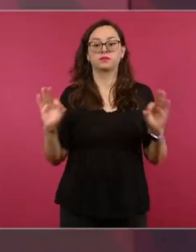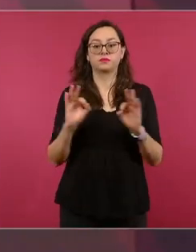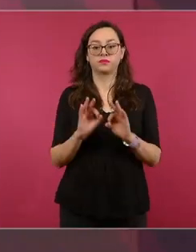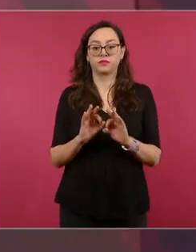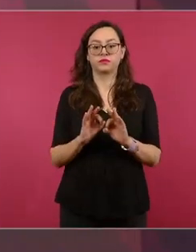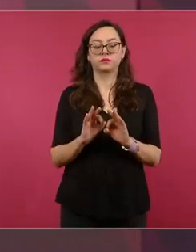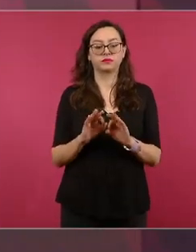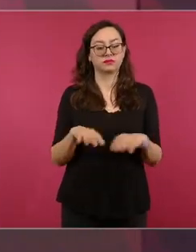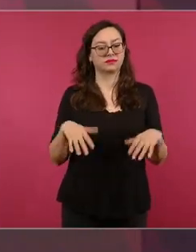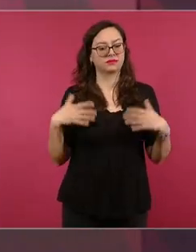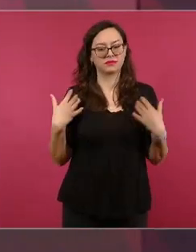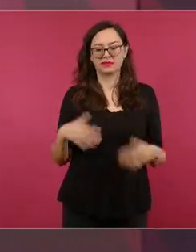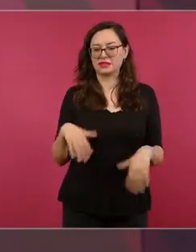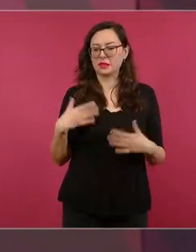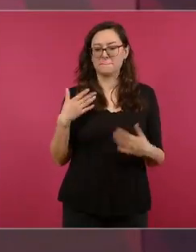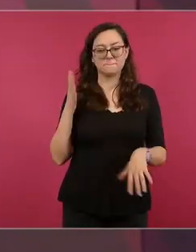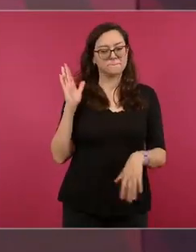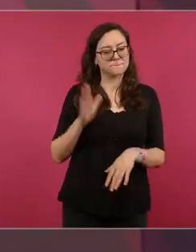sublime,